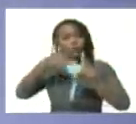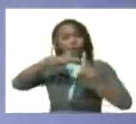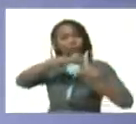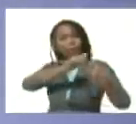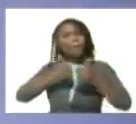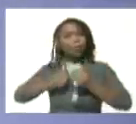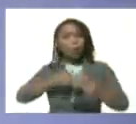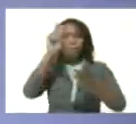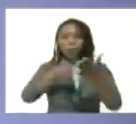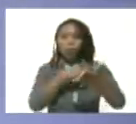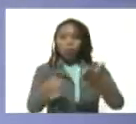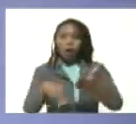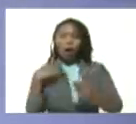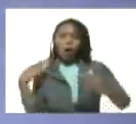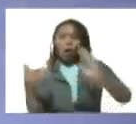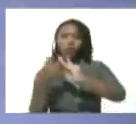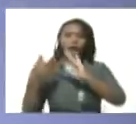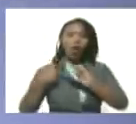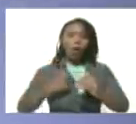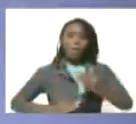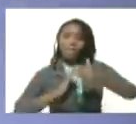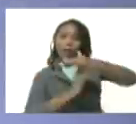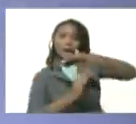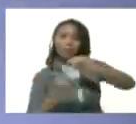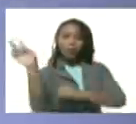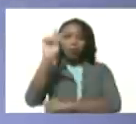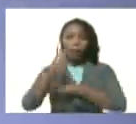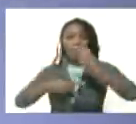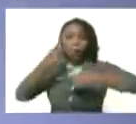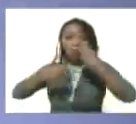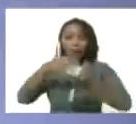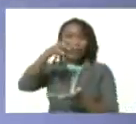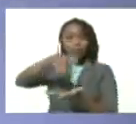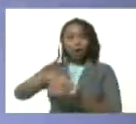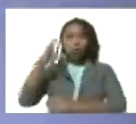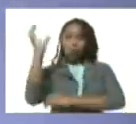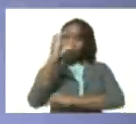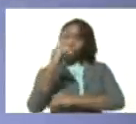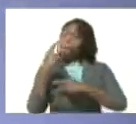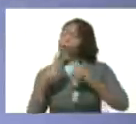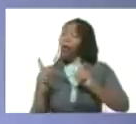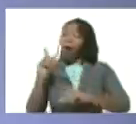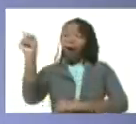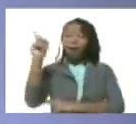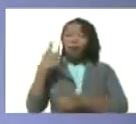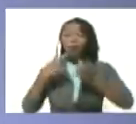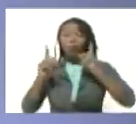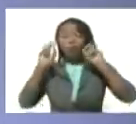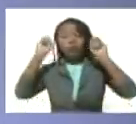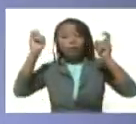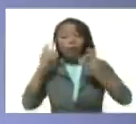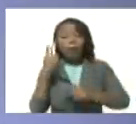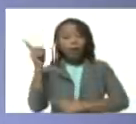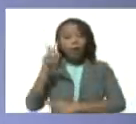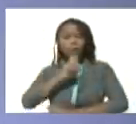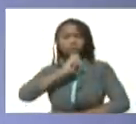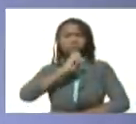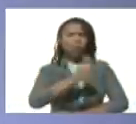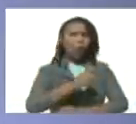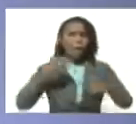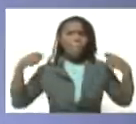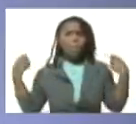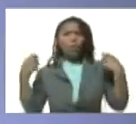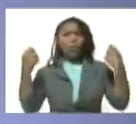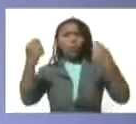y exterminio contra los migrantes venezolanos que se ha hecho política de Estado en Colombia, pero que ha tenido su génesis en todo el odio que ha promovido